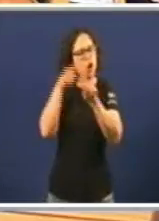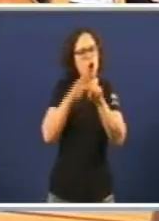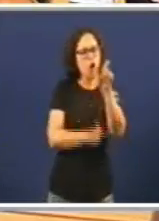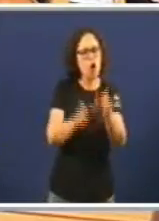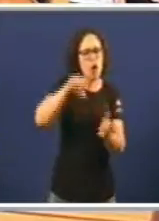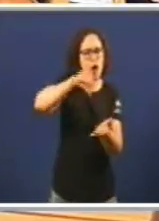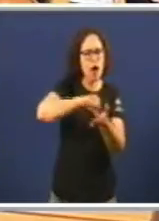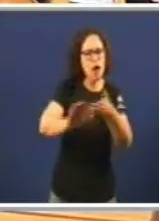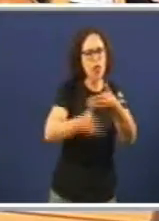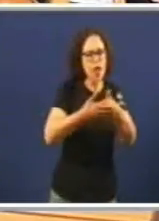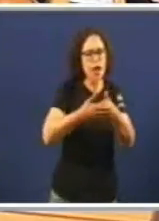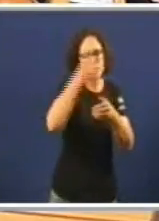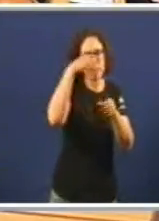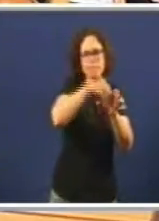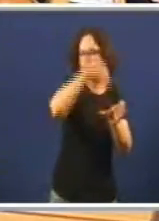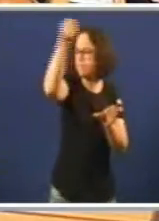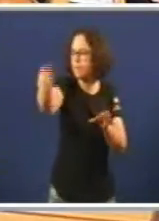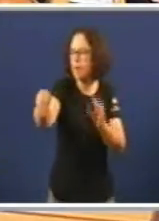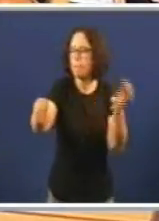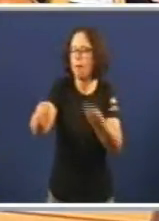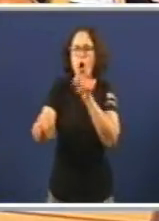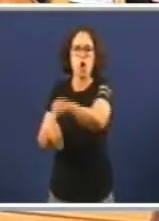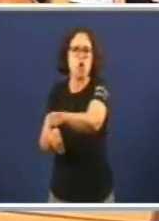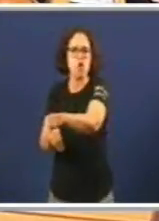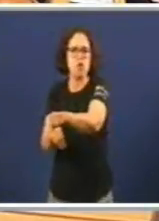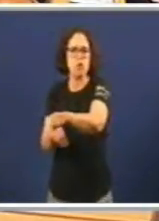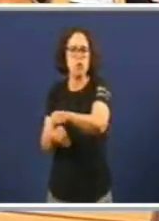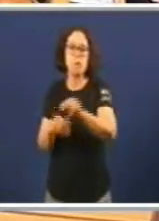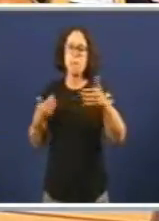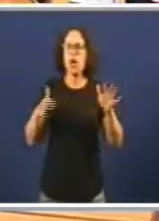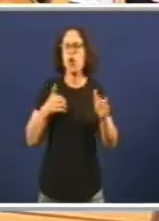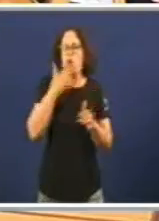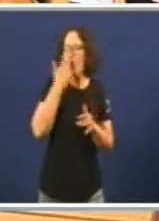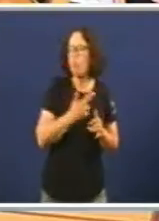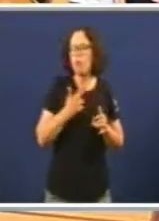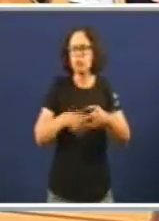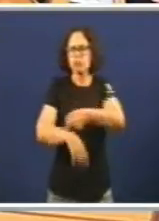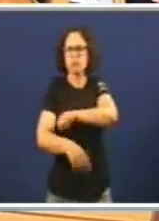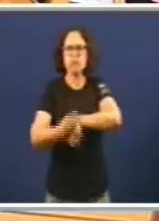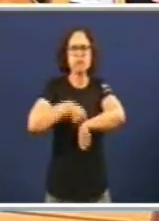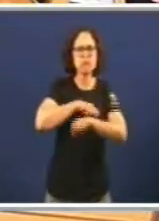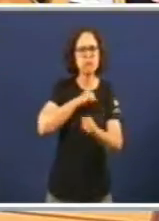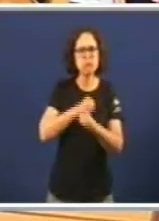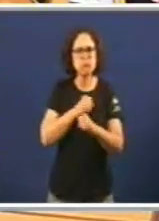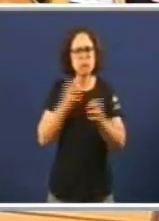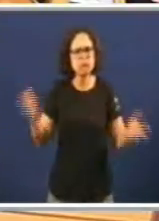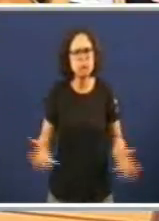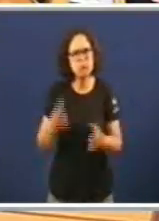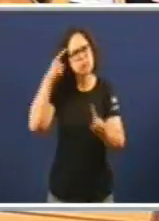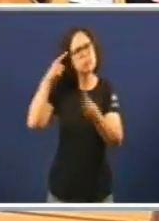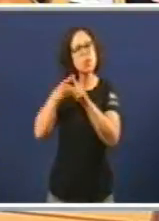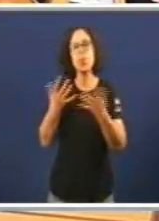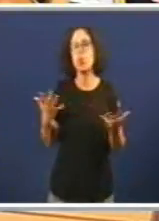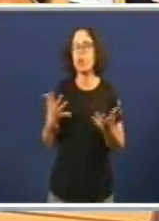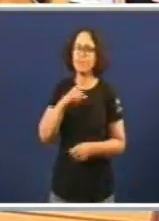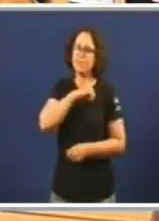fillos. Pero que están vostedes completamente entregados e decididos a continuar saciando as apetencias das empresas